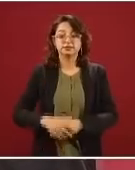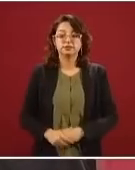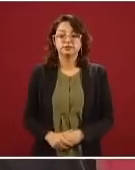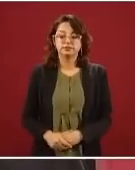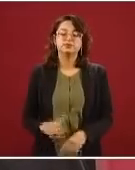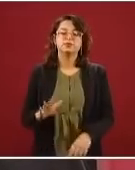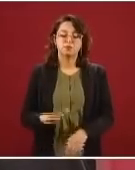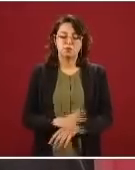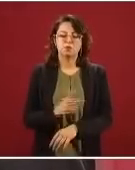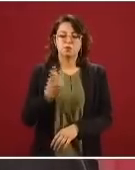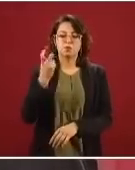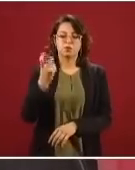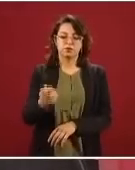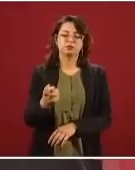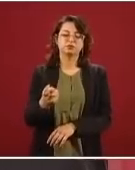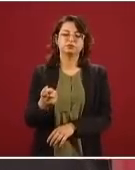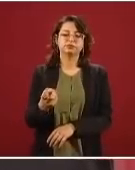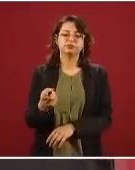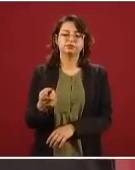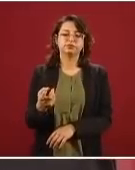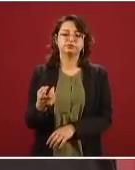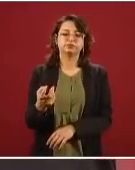Entonces, por eso